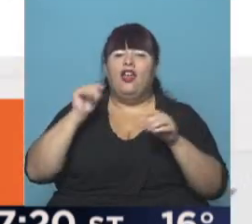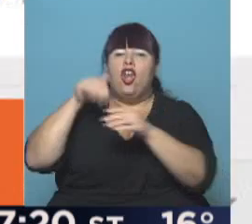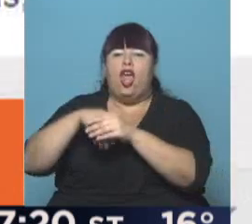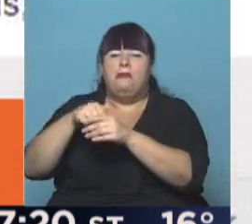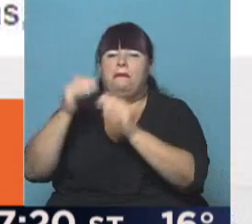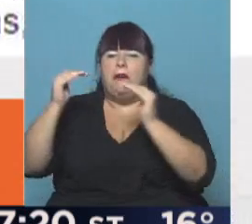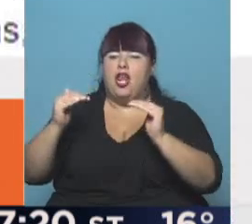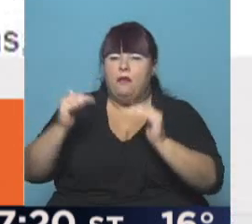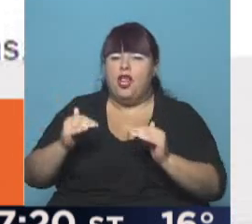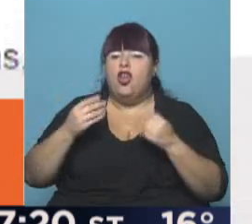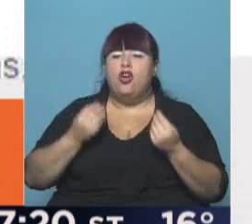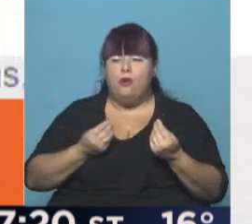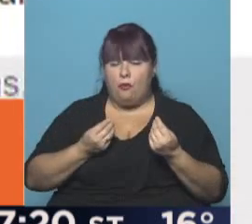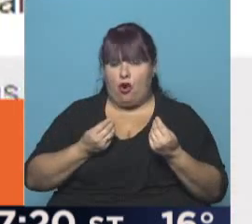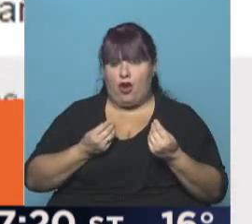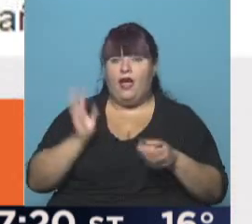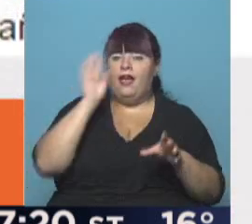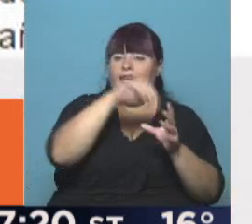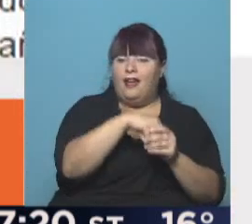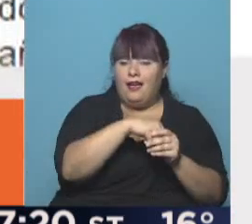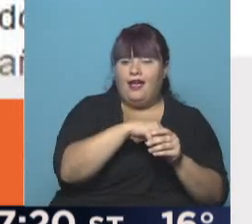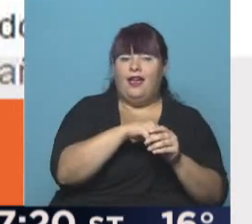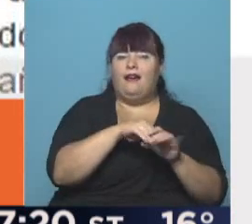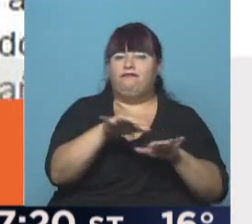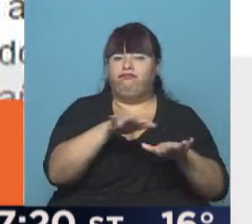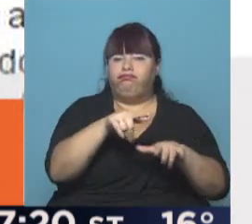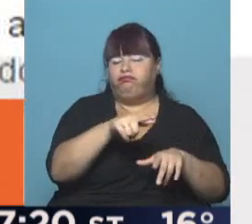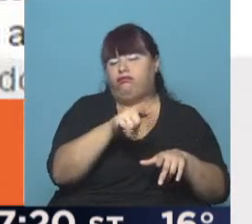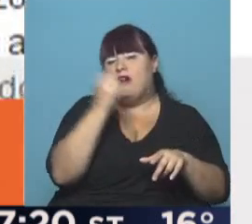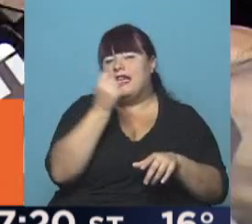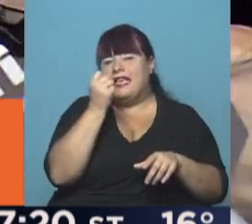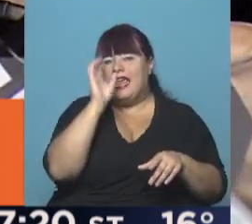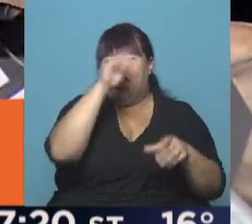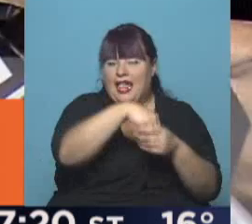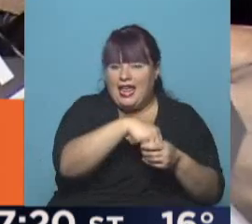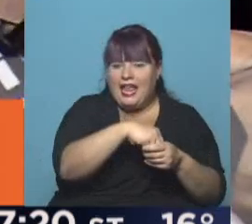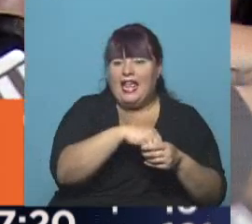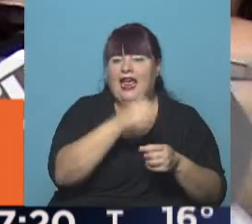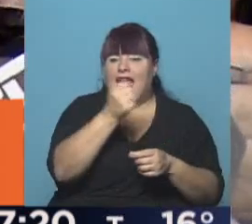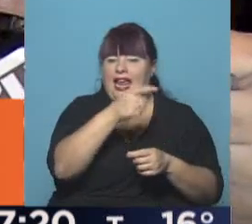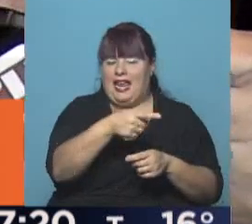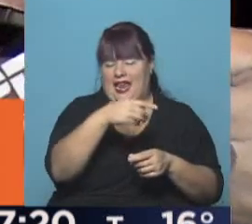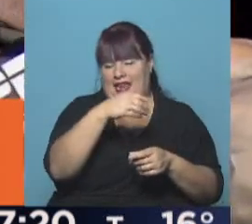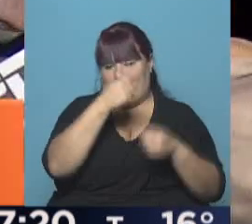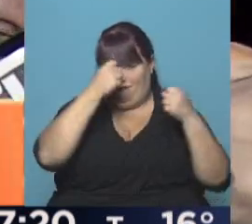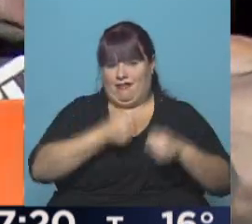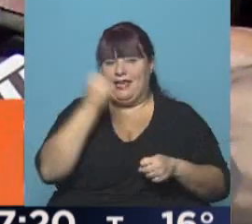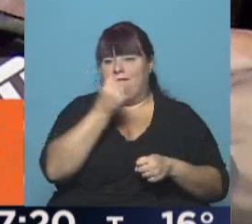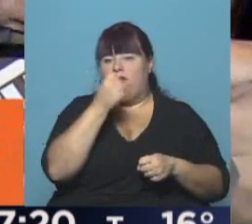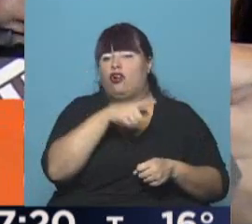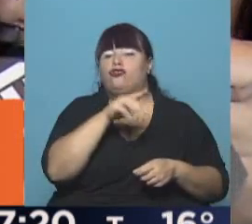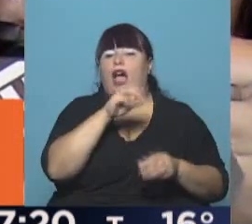a partir de la participación activa o el intento de tener esa participación activa y decisiva